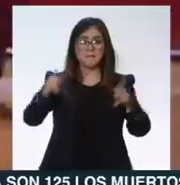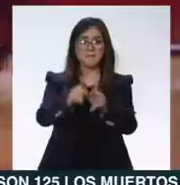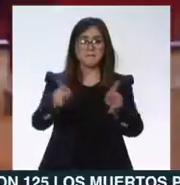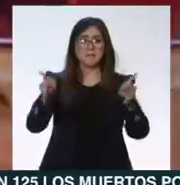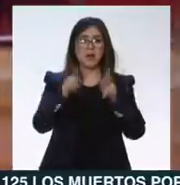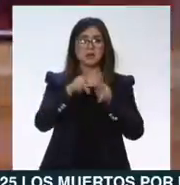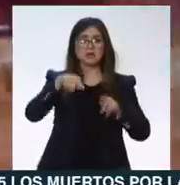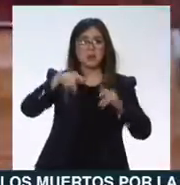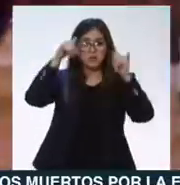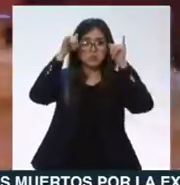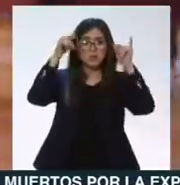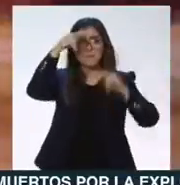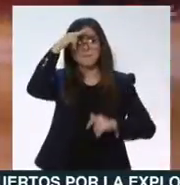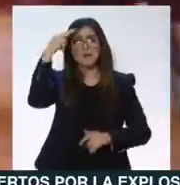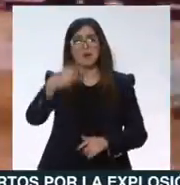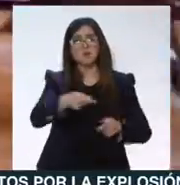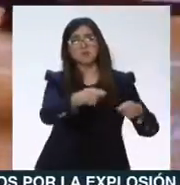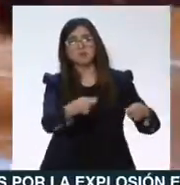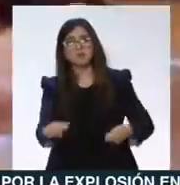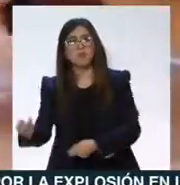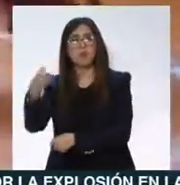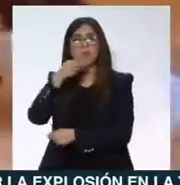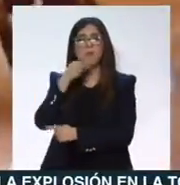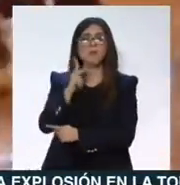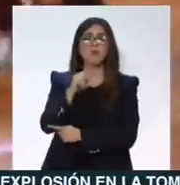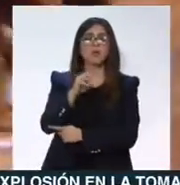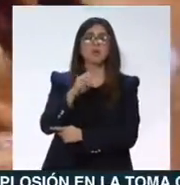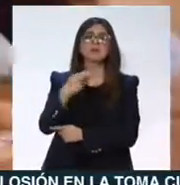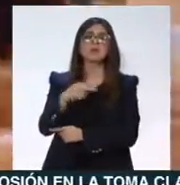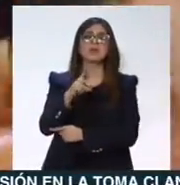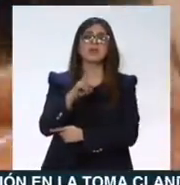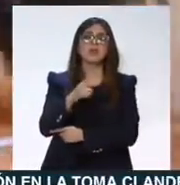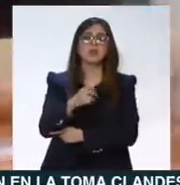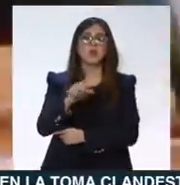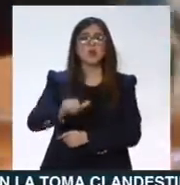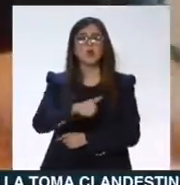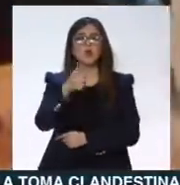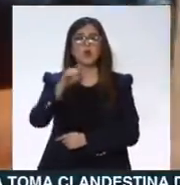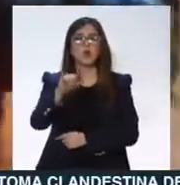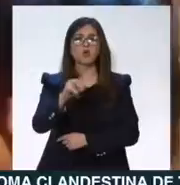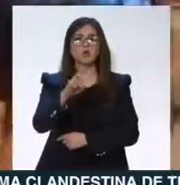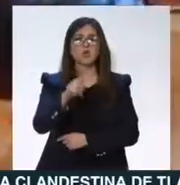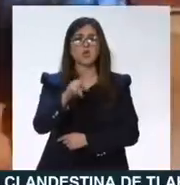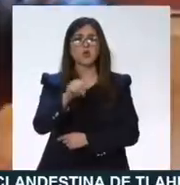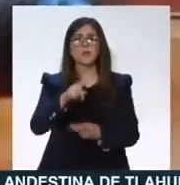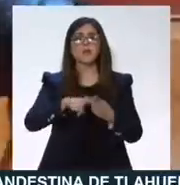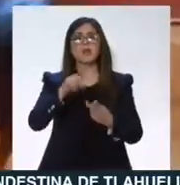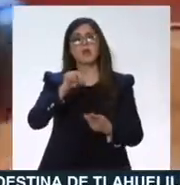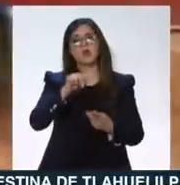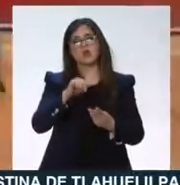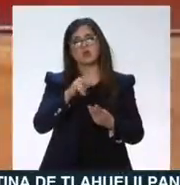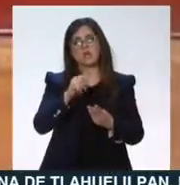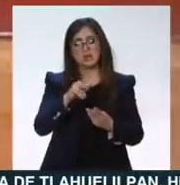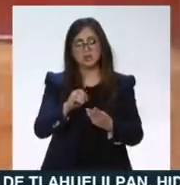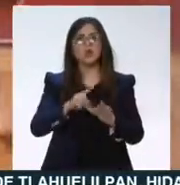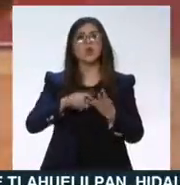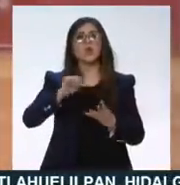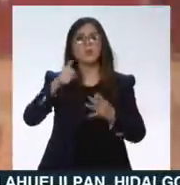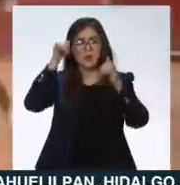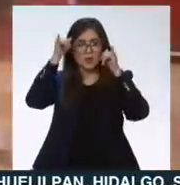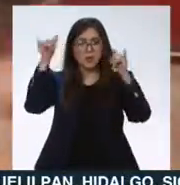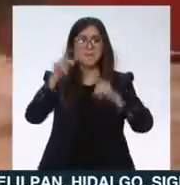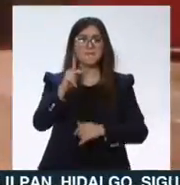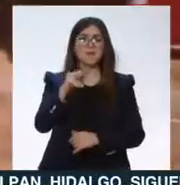actuación de este día fue para el rejoneador portugués Diego Ventura y los mexicanos Joselito Adame, Ernesto Javier Calita, así como el torero